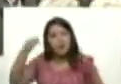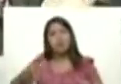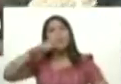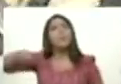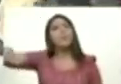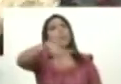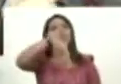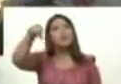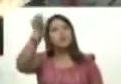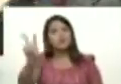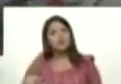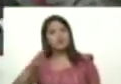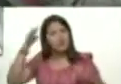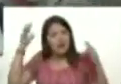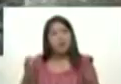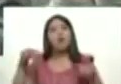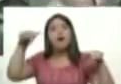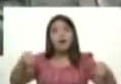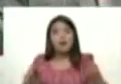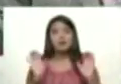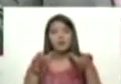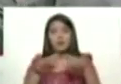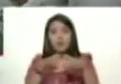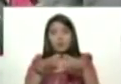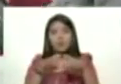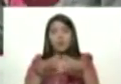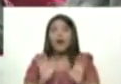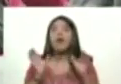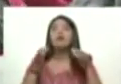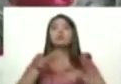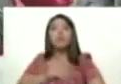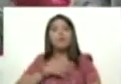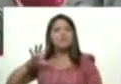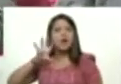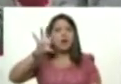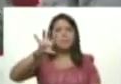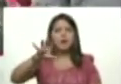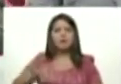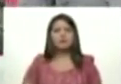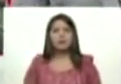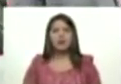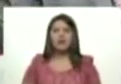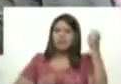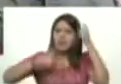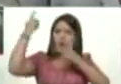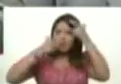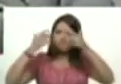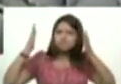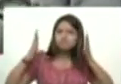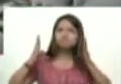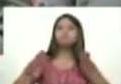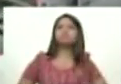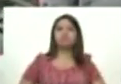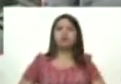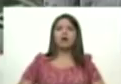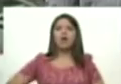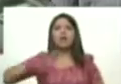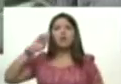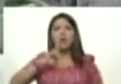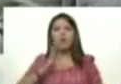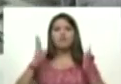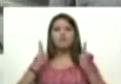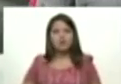pueblo venezolano que este bloque, el bloque de la patria, el bloque de los chavistas, el bloque de los